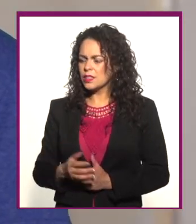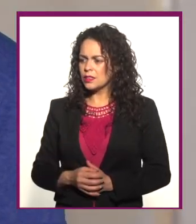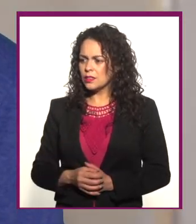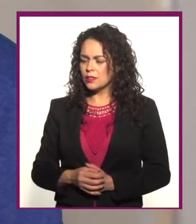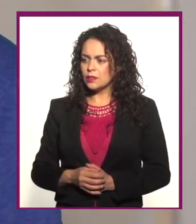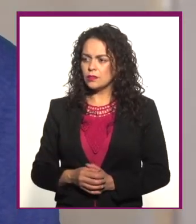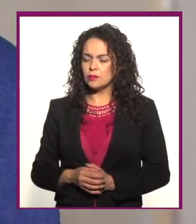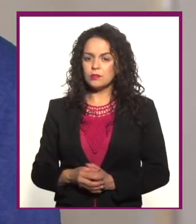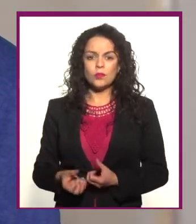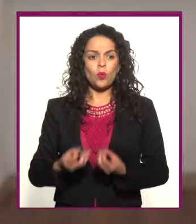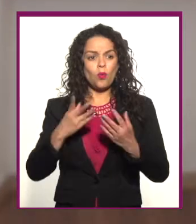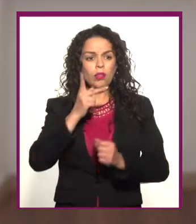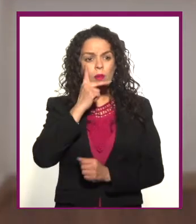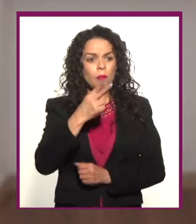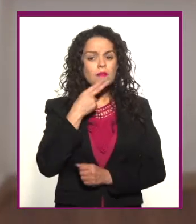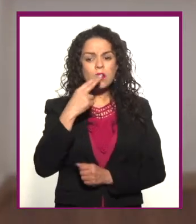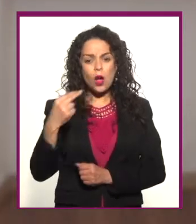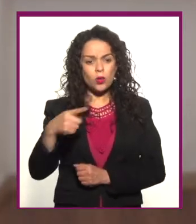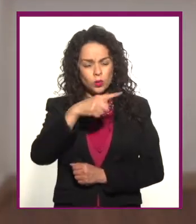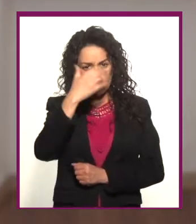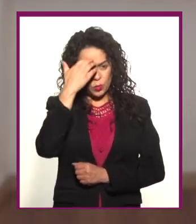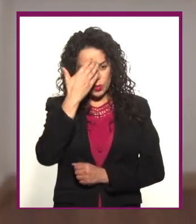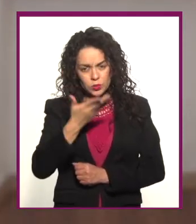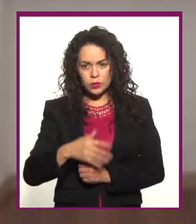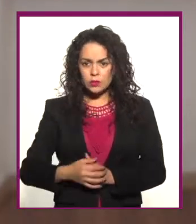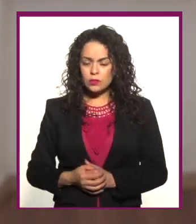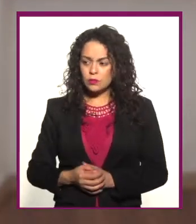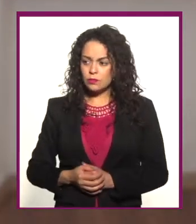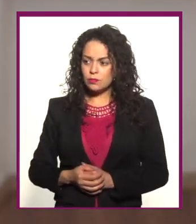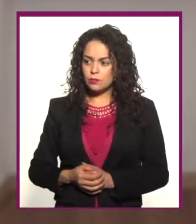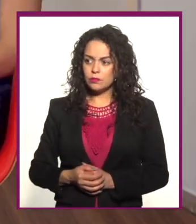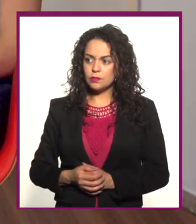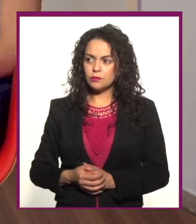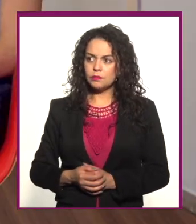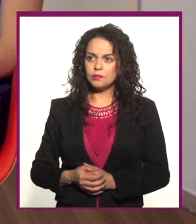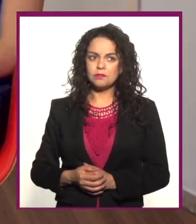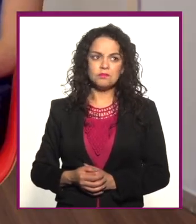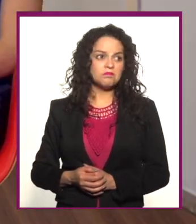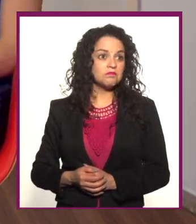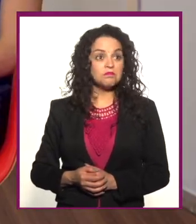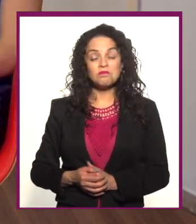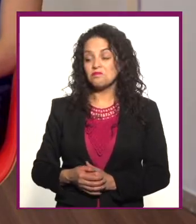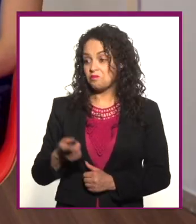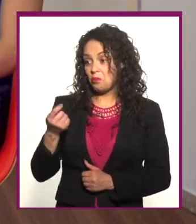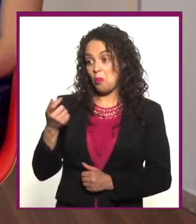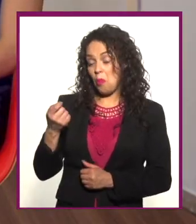¿Qué tienes? ¿Cuántas palabras en náhuatl conoces?